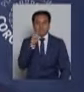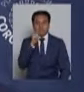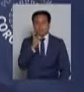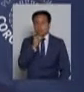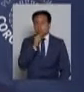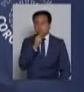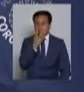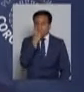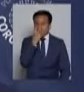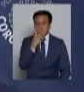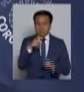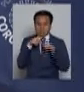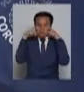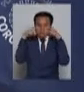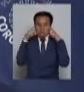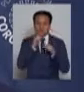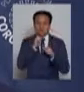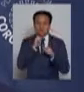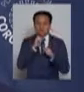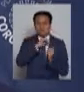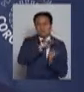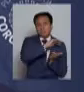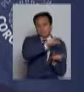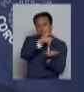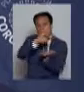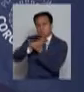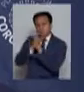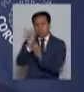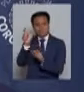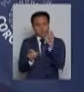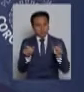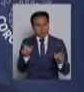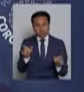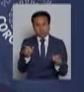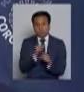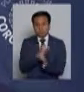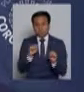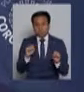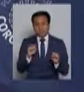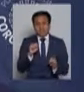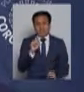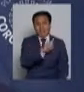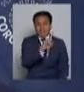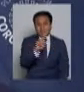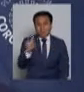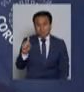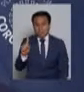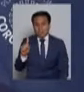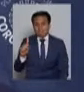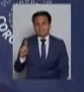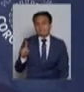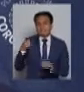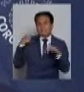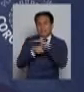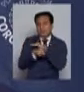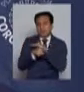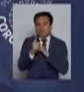tenemos mascarillas para distribuir al total de la población. No podemos entregarle a cada persona que va a viajar en el